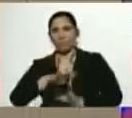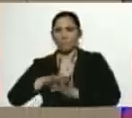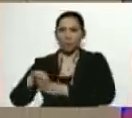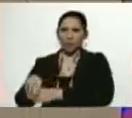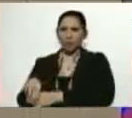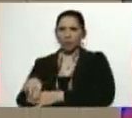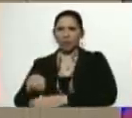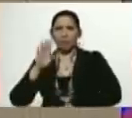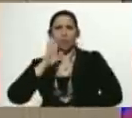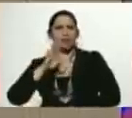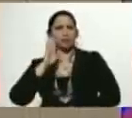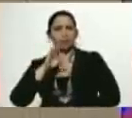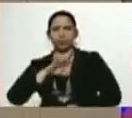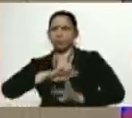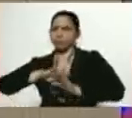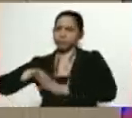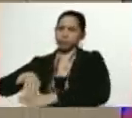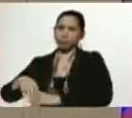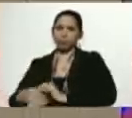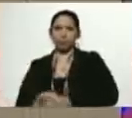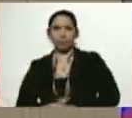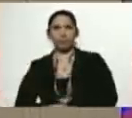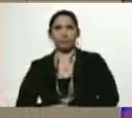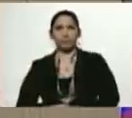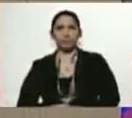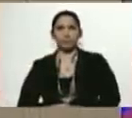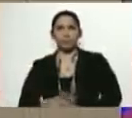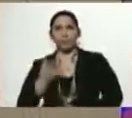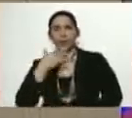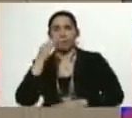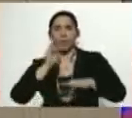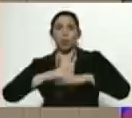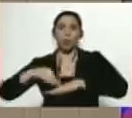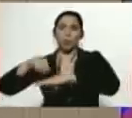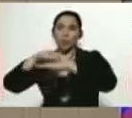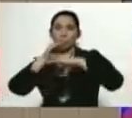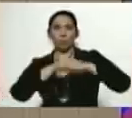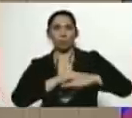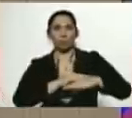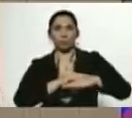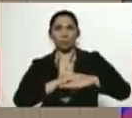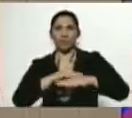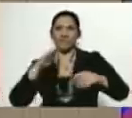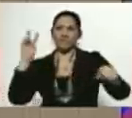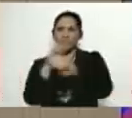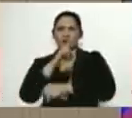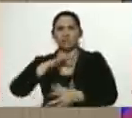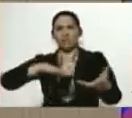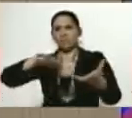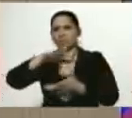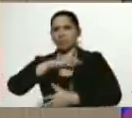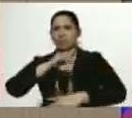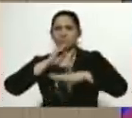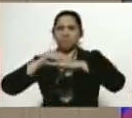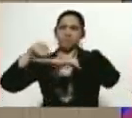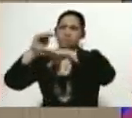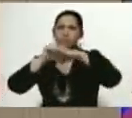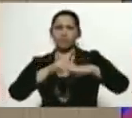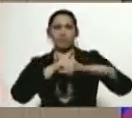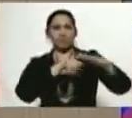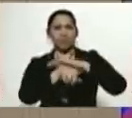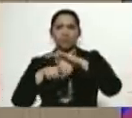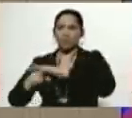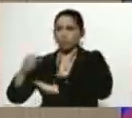la basura a un lado, que dejemos las convocatorias a violencia, las convocatorias a